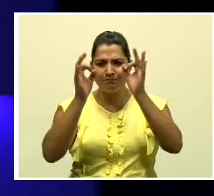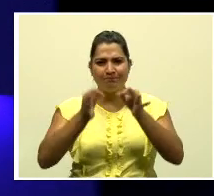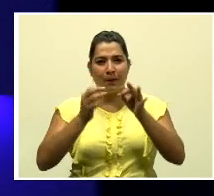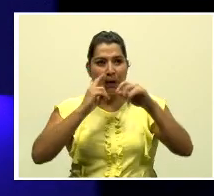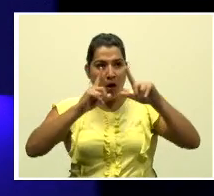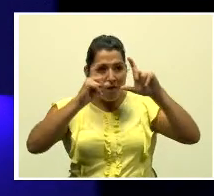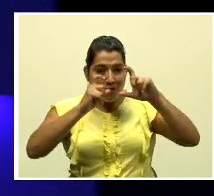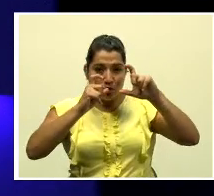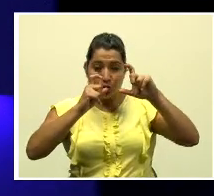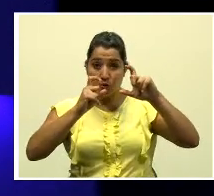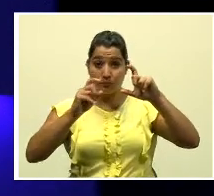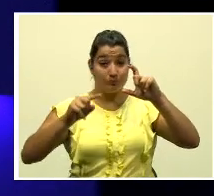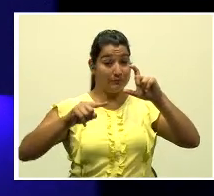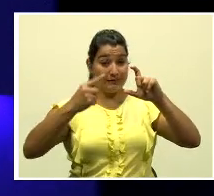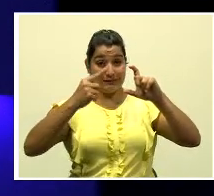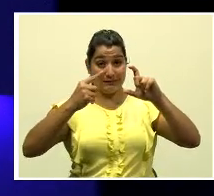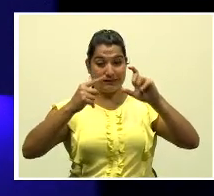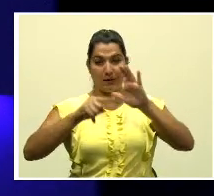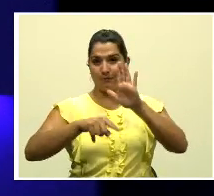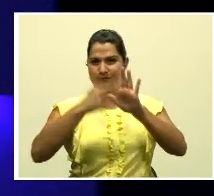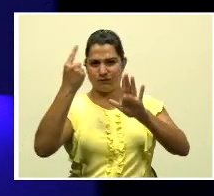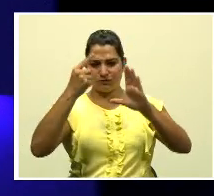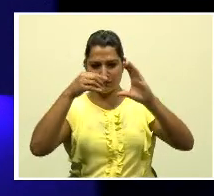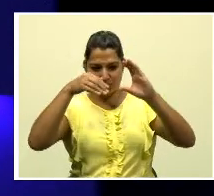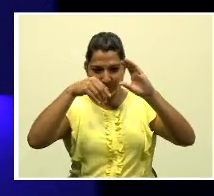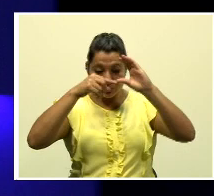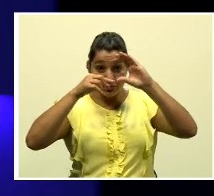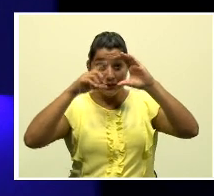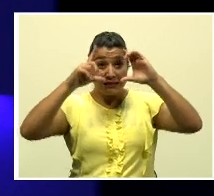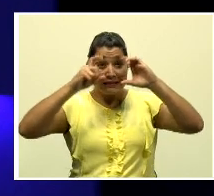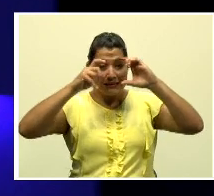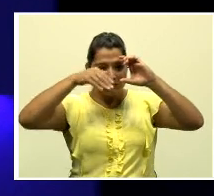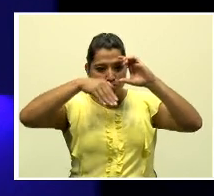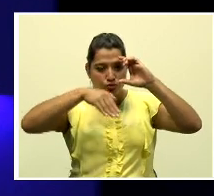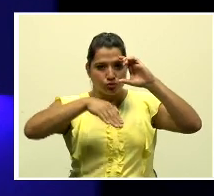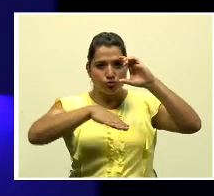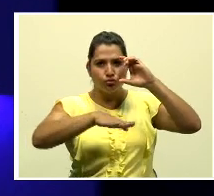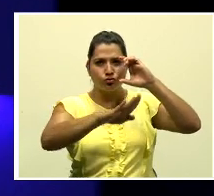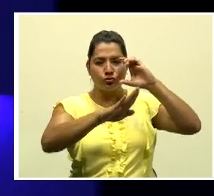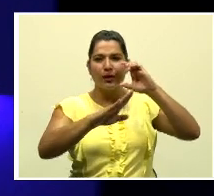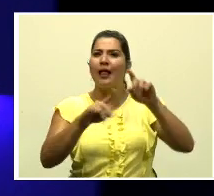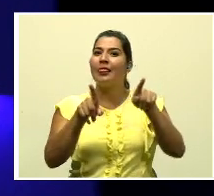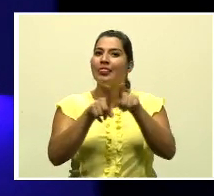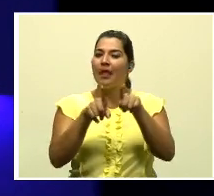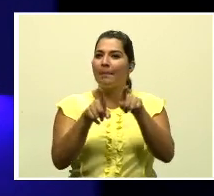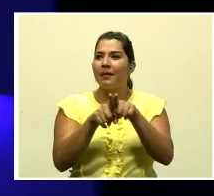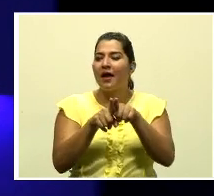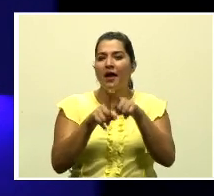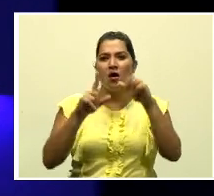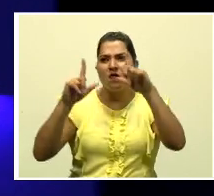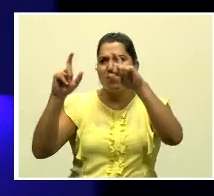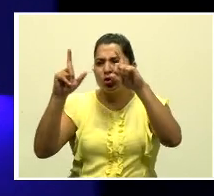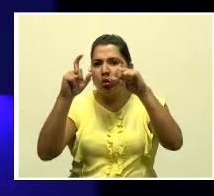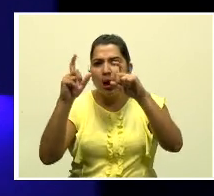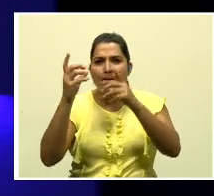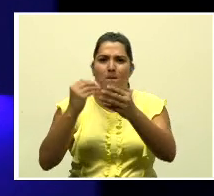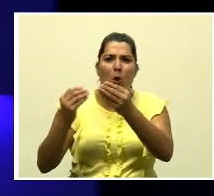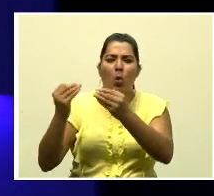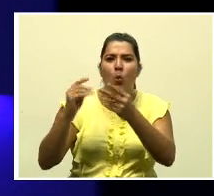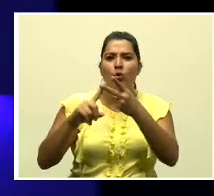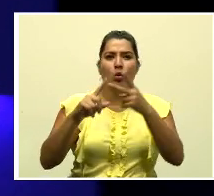luz. Trabaja como fotógrafo en distintas áreas, como la fotografía de producto o la fotografía de